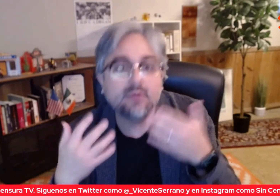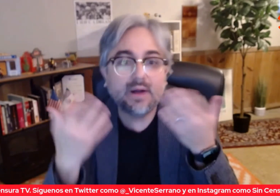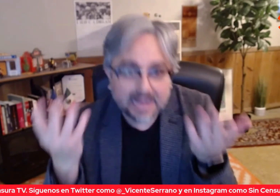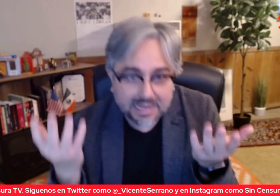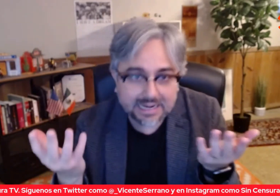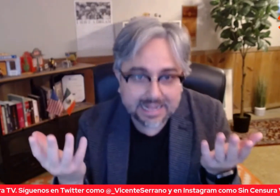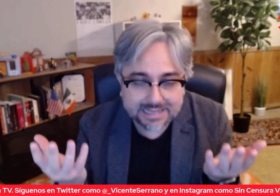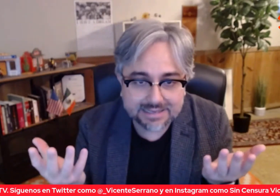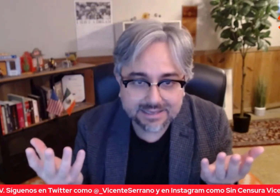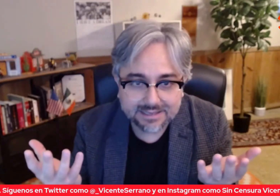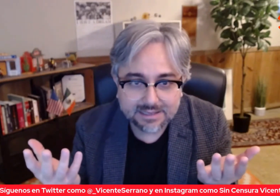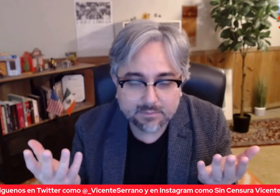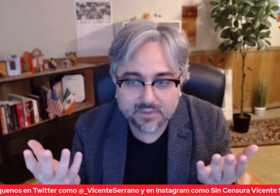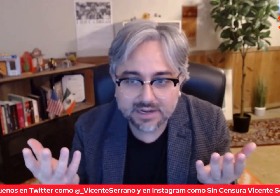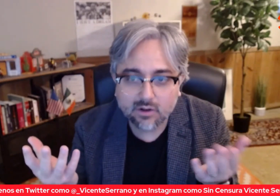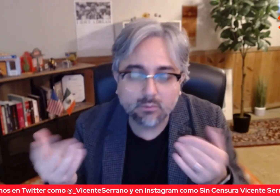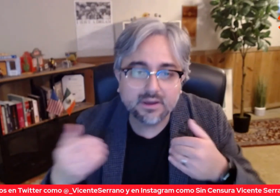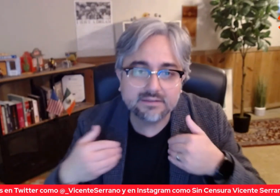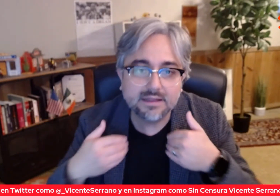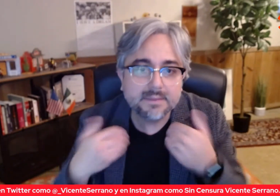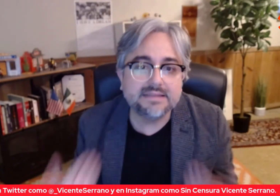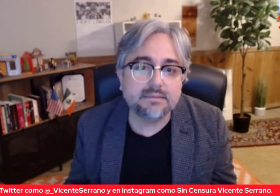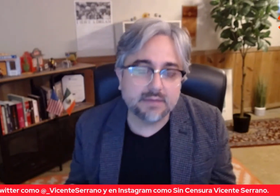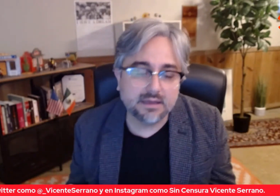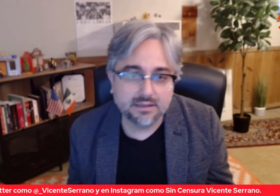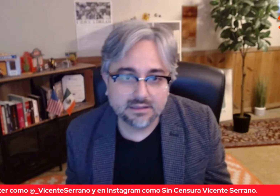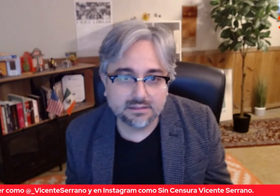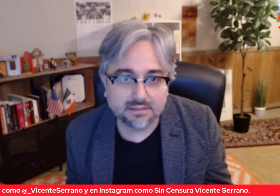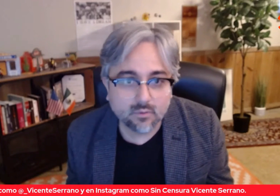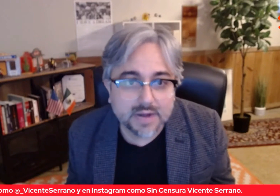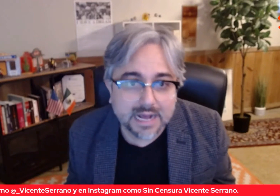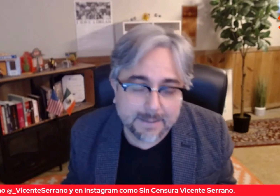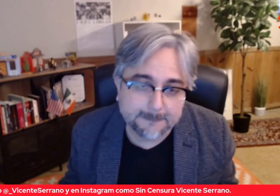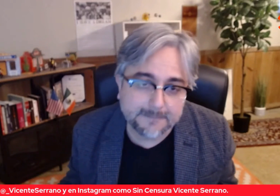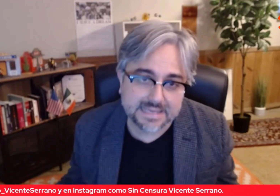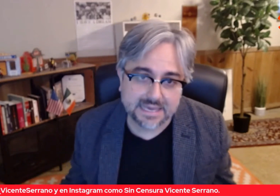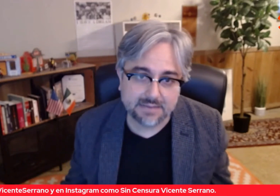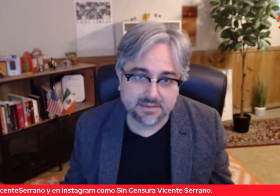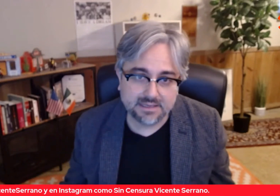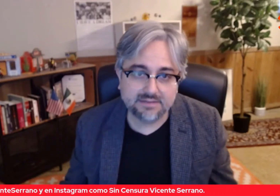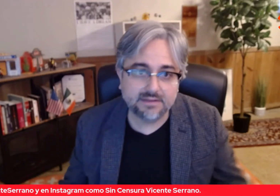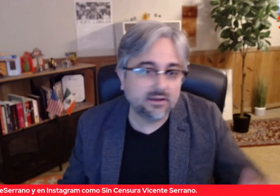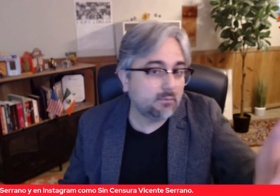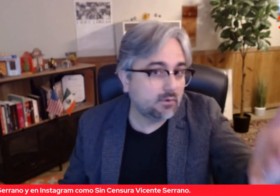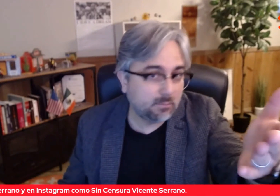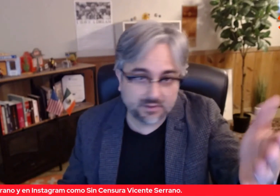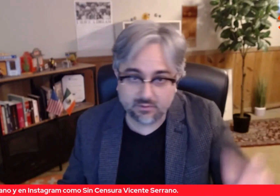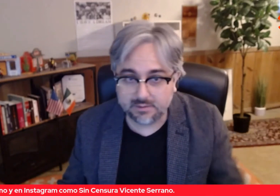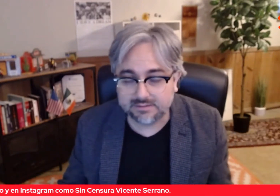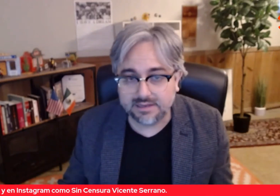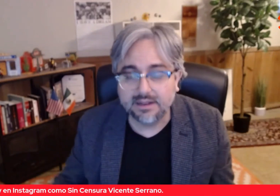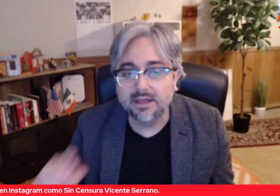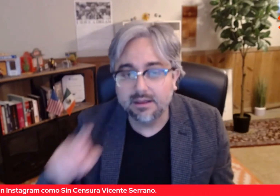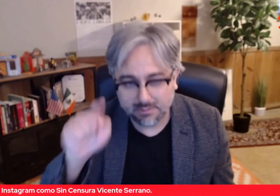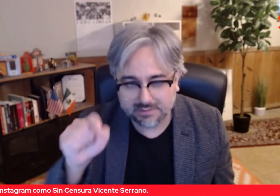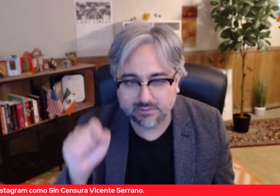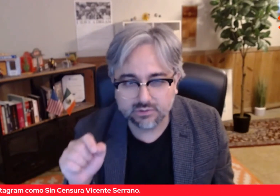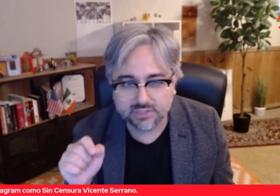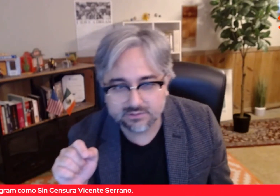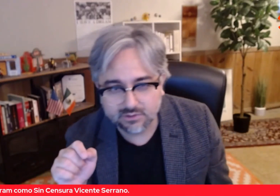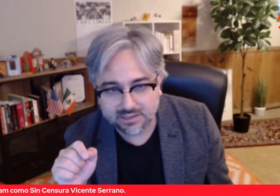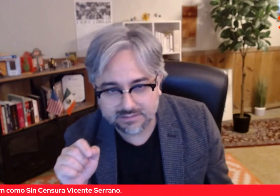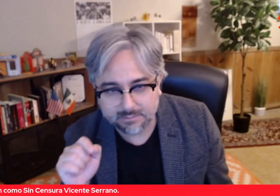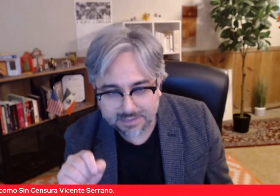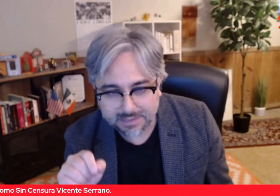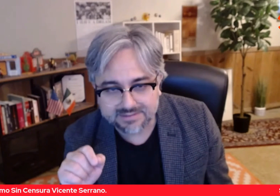cara, enjuagarla a ella y ponerla como que es la víctima de una campaña. Imagínense, así como lo pone el Universal. Pero vamos a